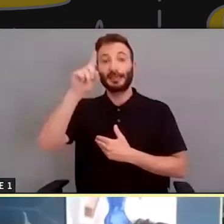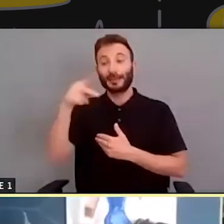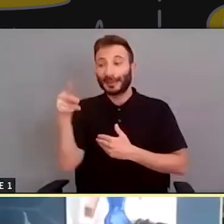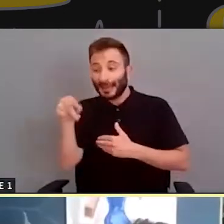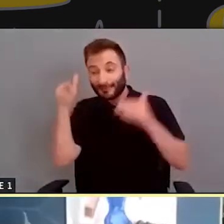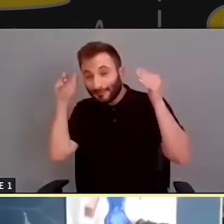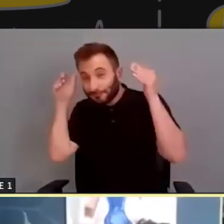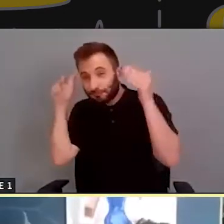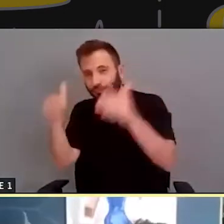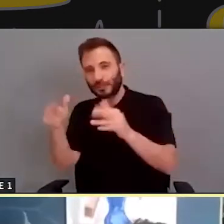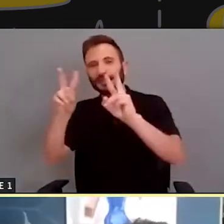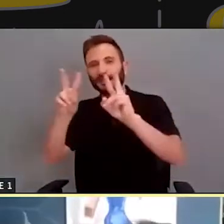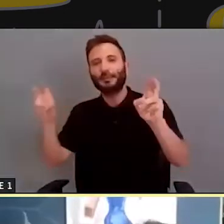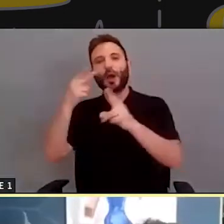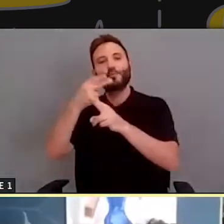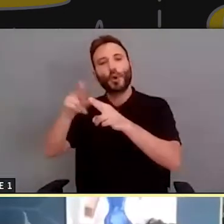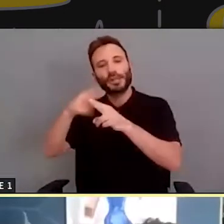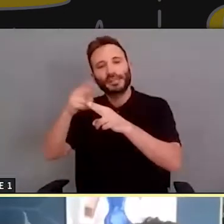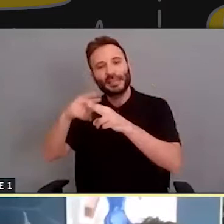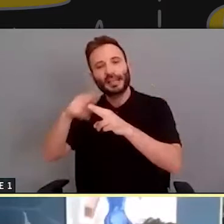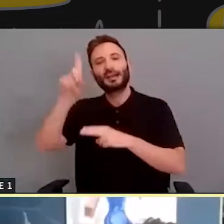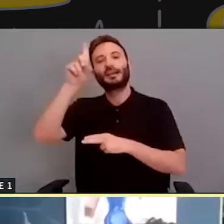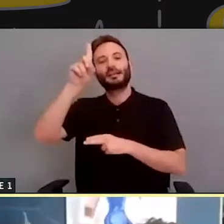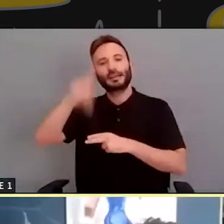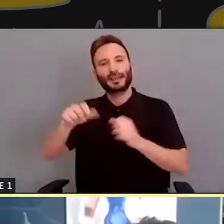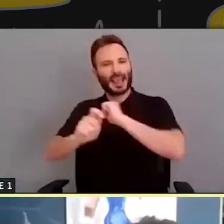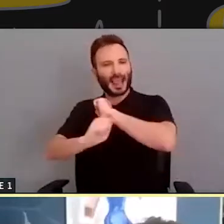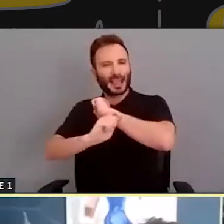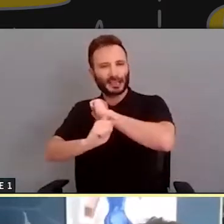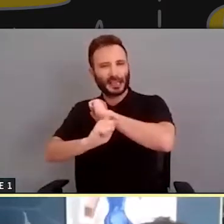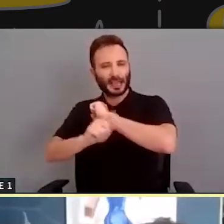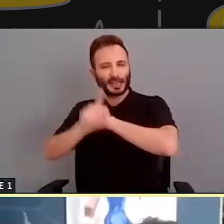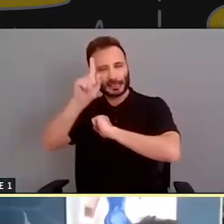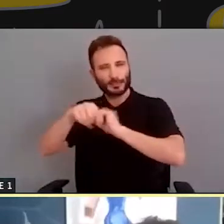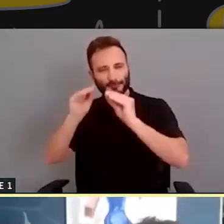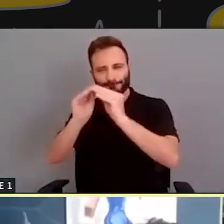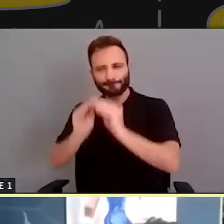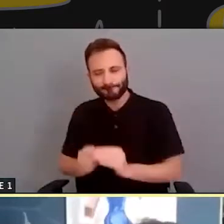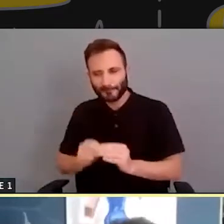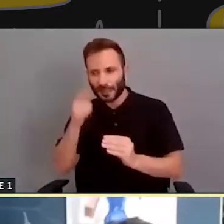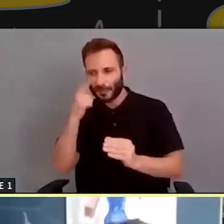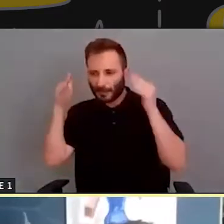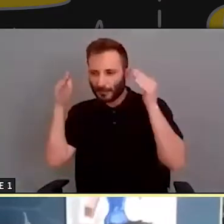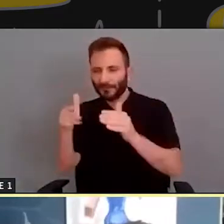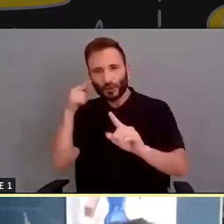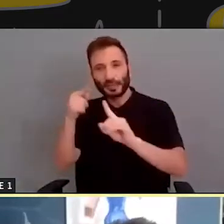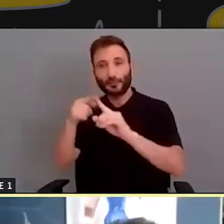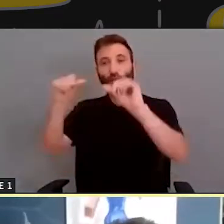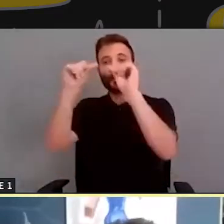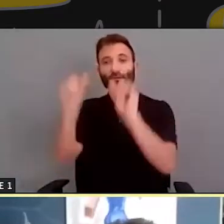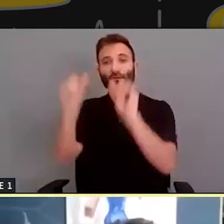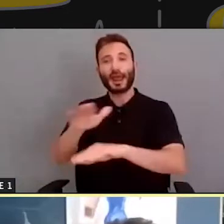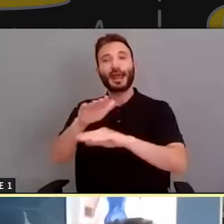bien en las políticas, en las estrategias, y apuntando maneras más hacia las administraciones nacionales de